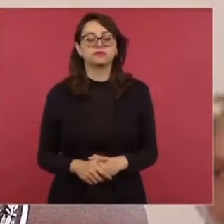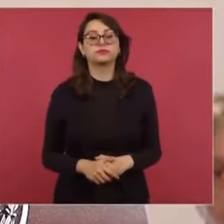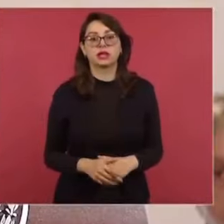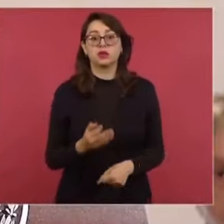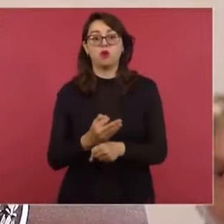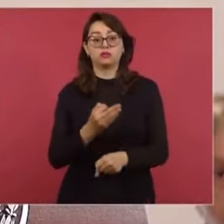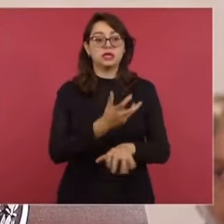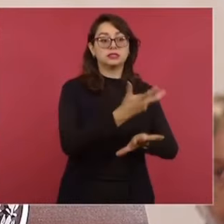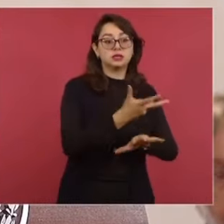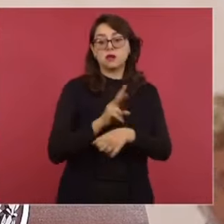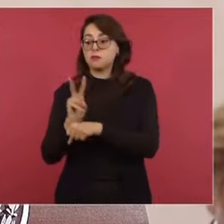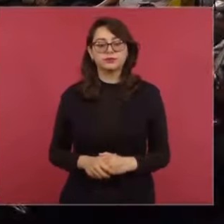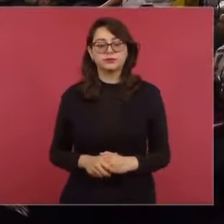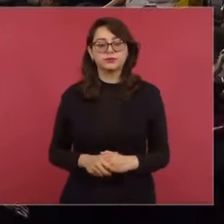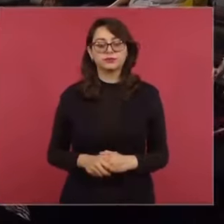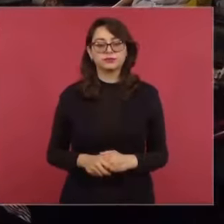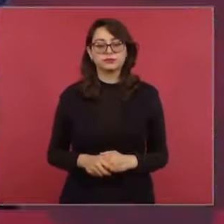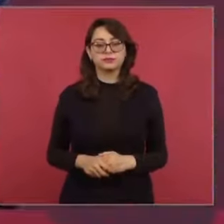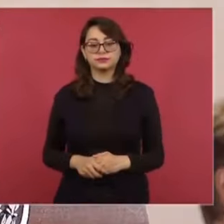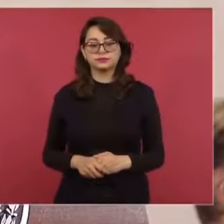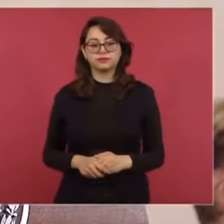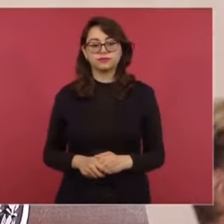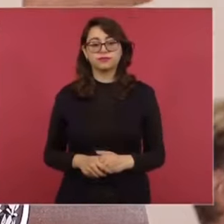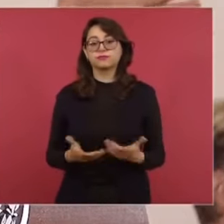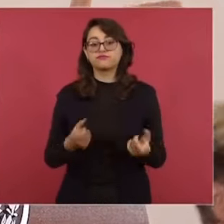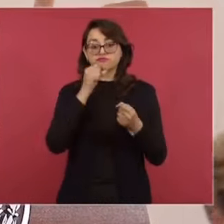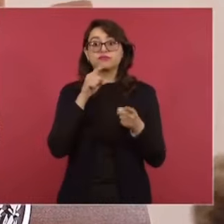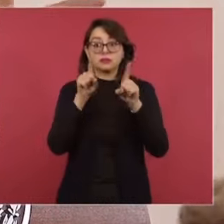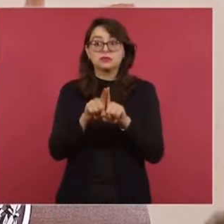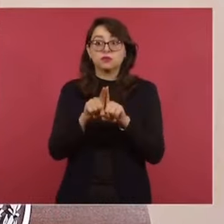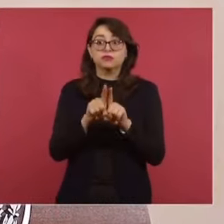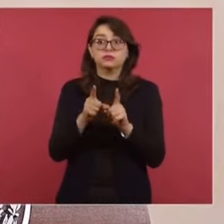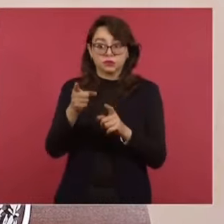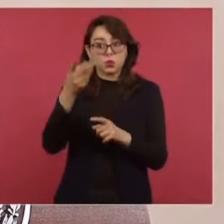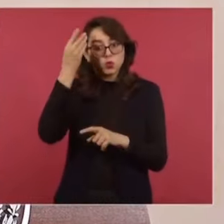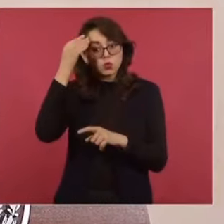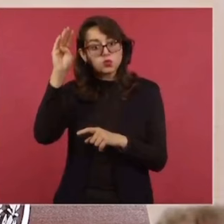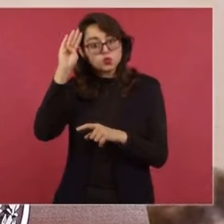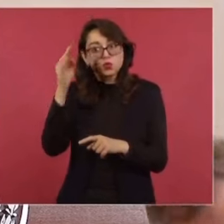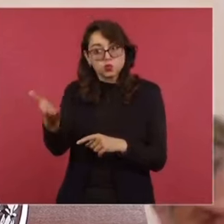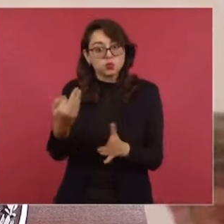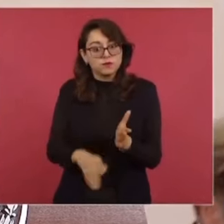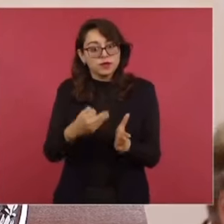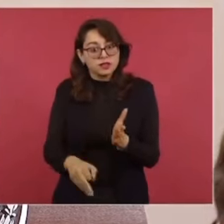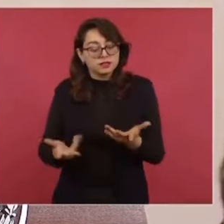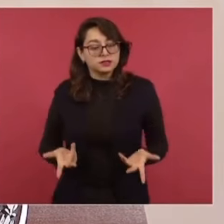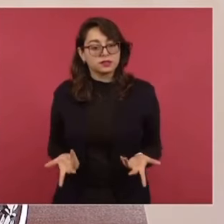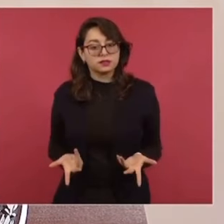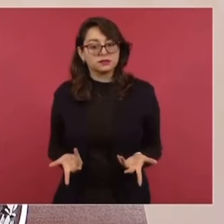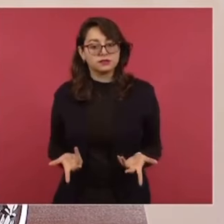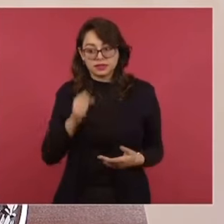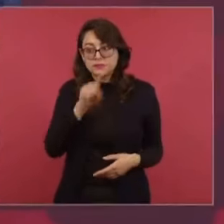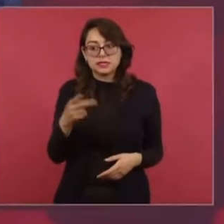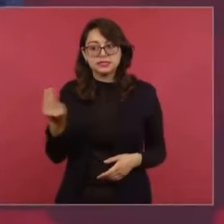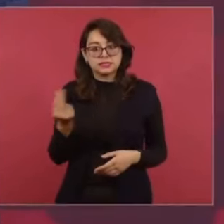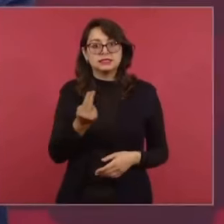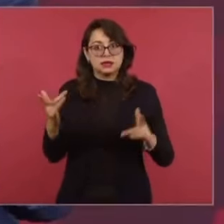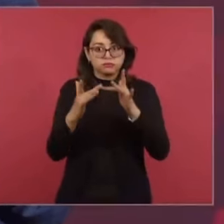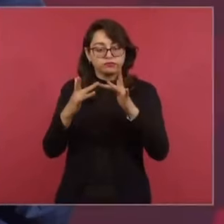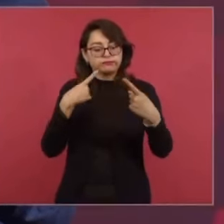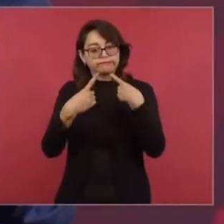que ya hay pláticas con Venezuela. Lo mismo queremos, como lo planteabas, para el caso de Cuba,